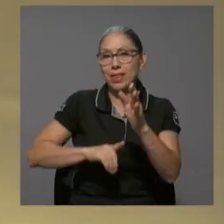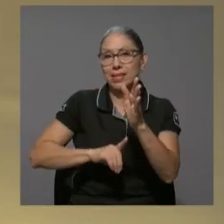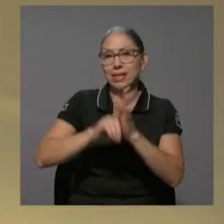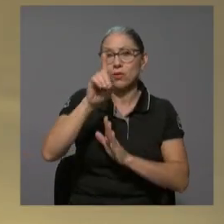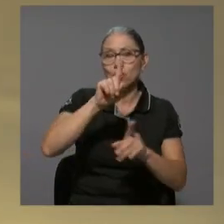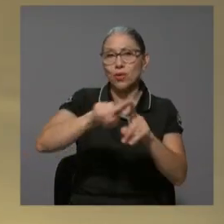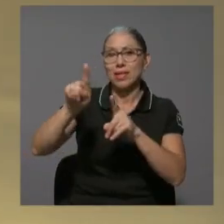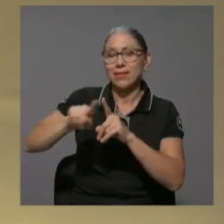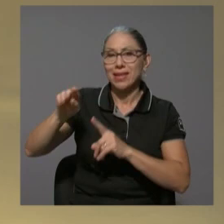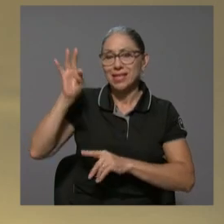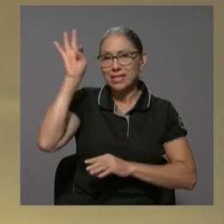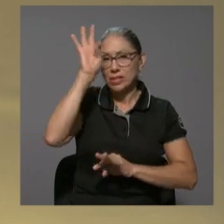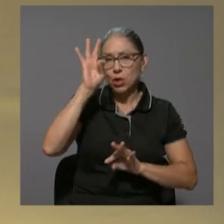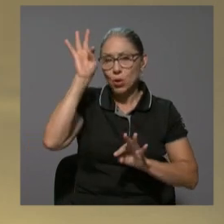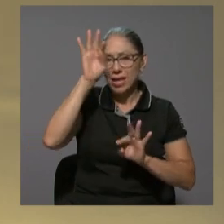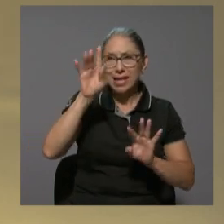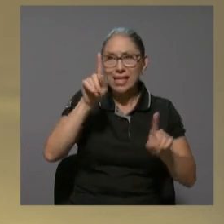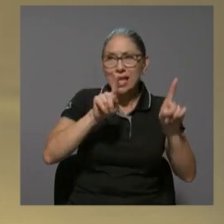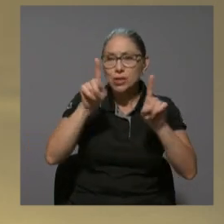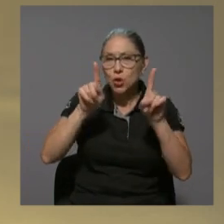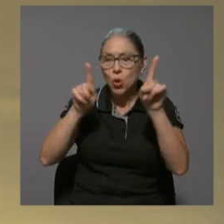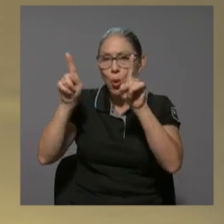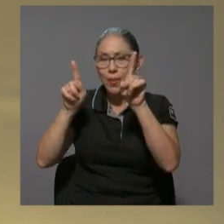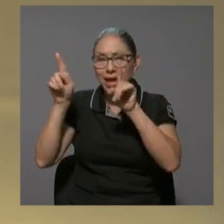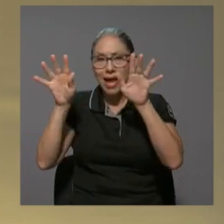teorías astronómicas, que